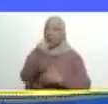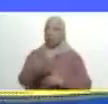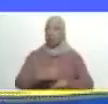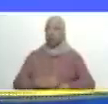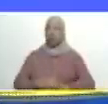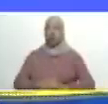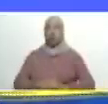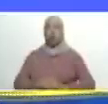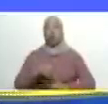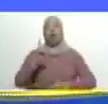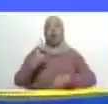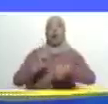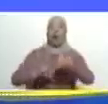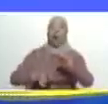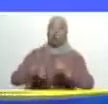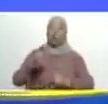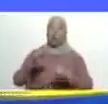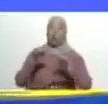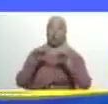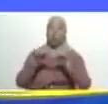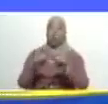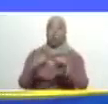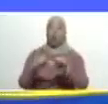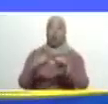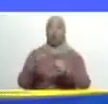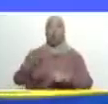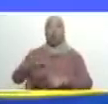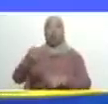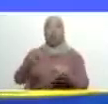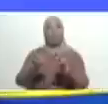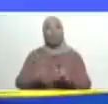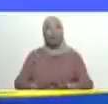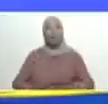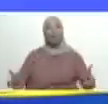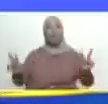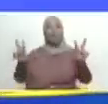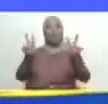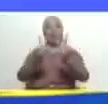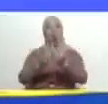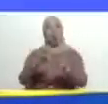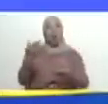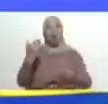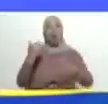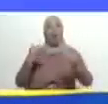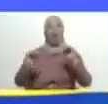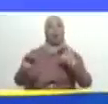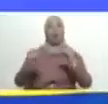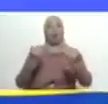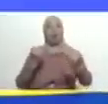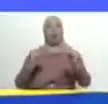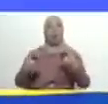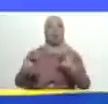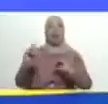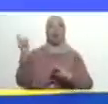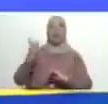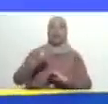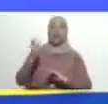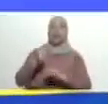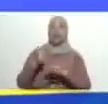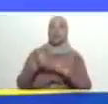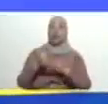que en ocasiones los principios solo significan algo cuando es